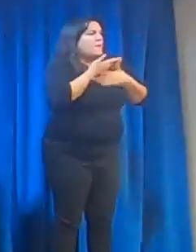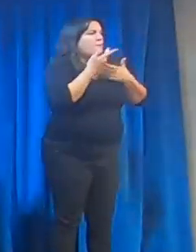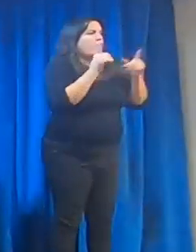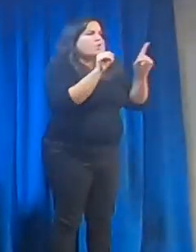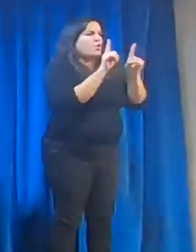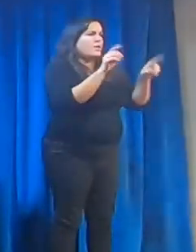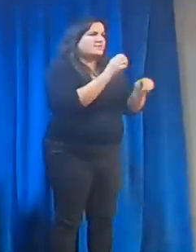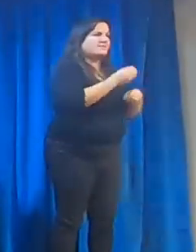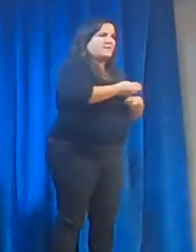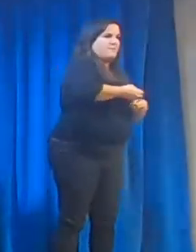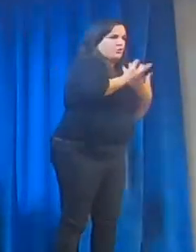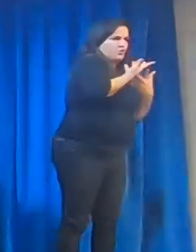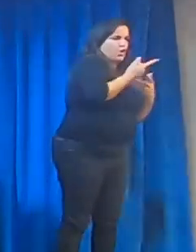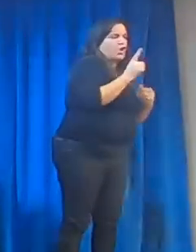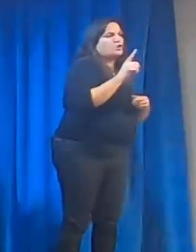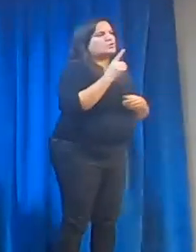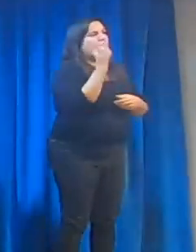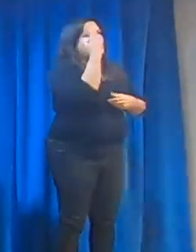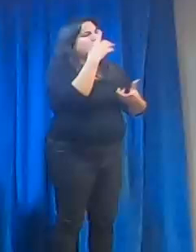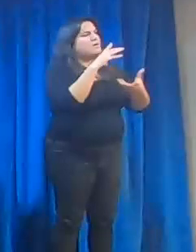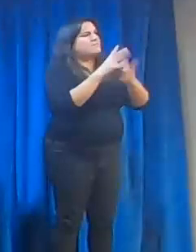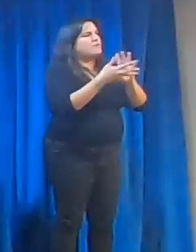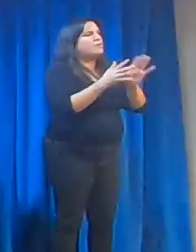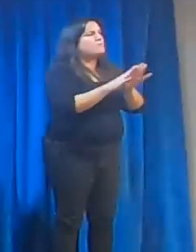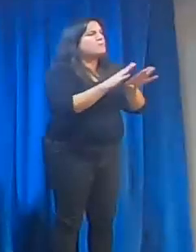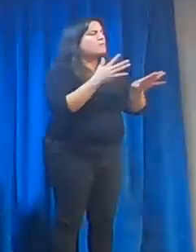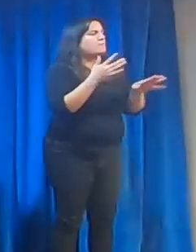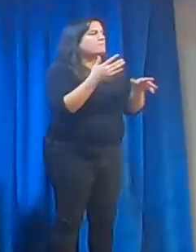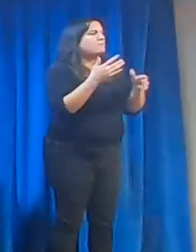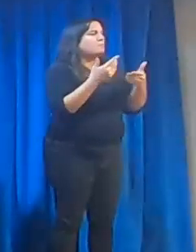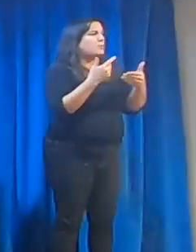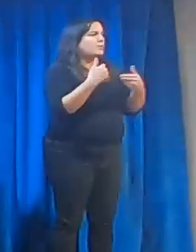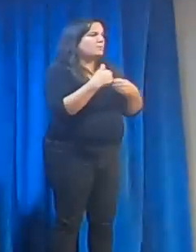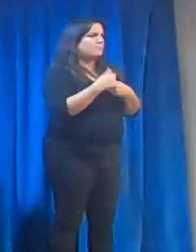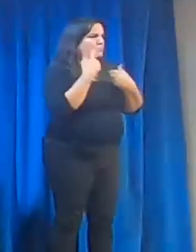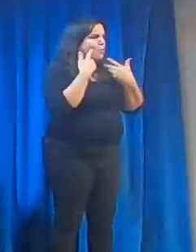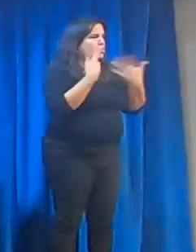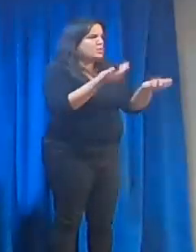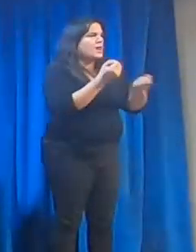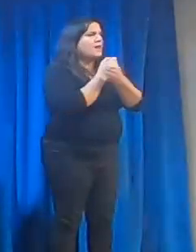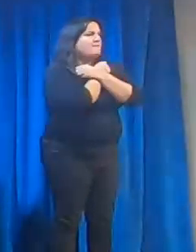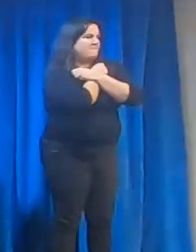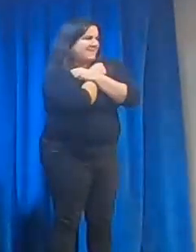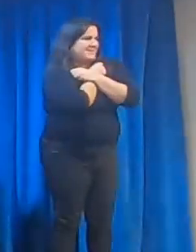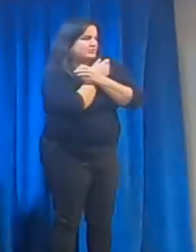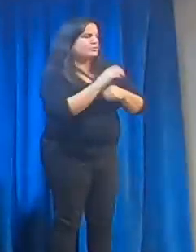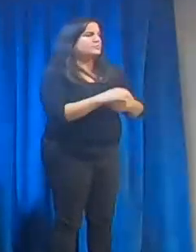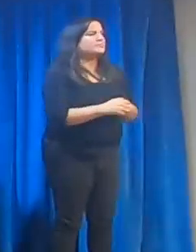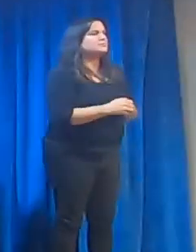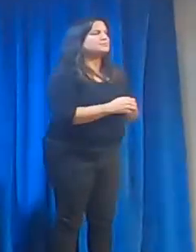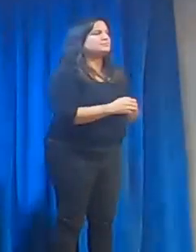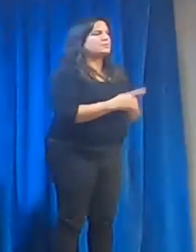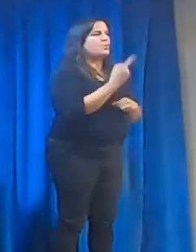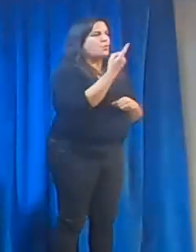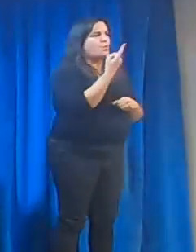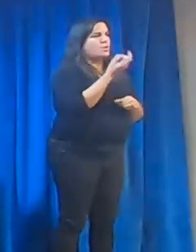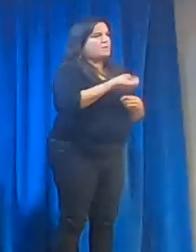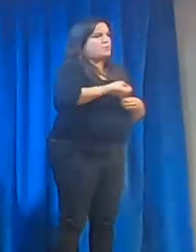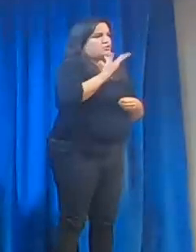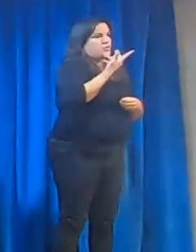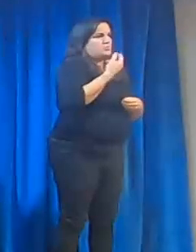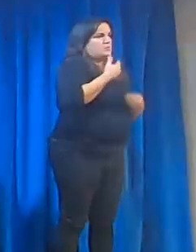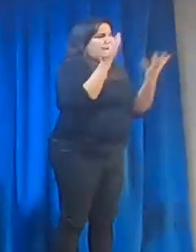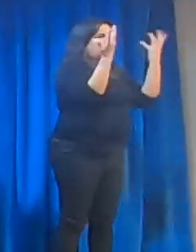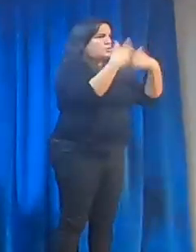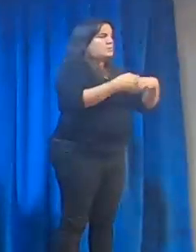de emoción, sino es una de las formas en que se presenta el afecto. Una emoción puede nacer súbitamente.